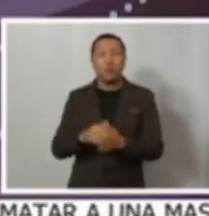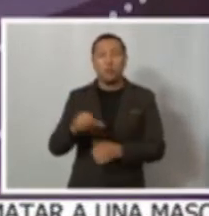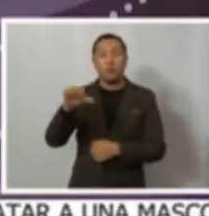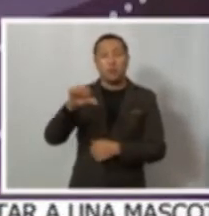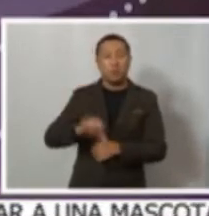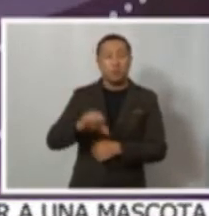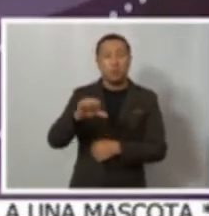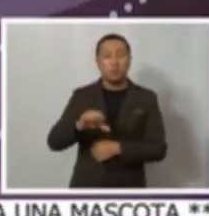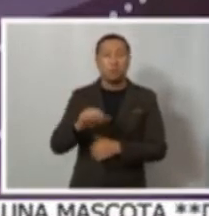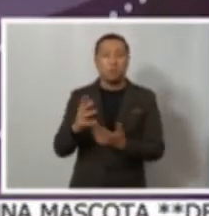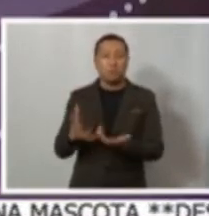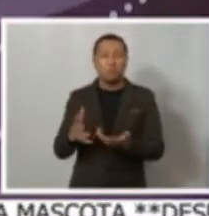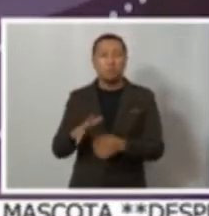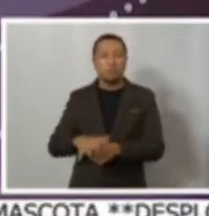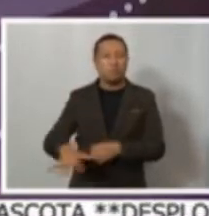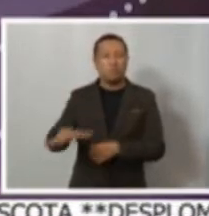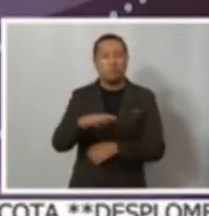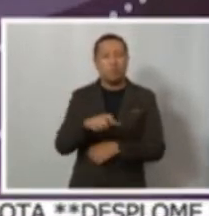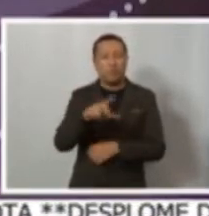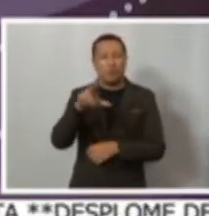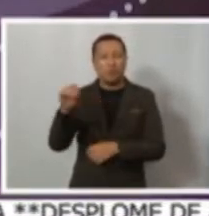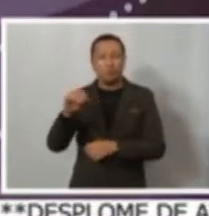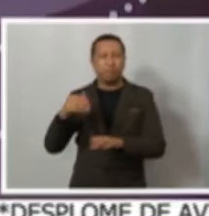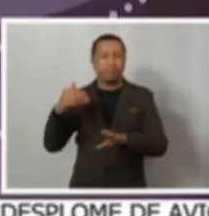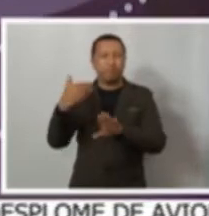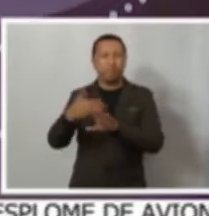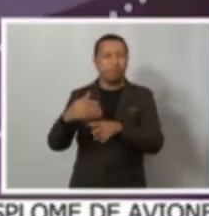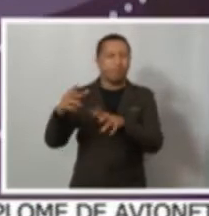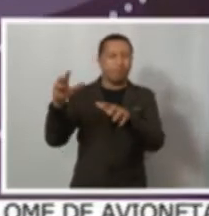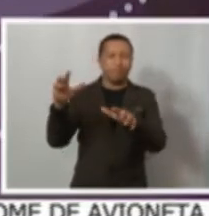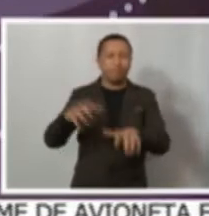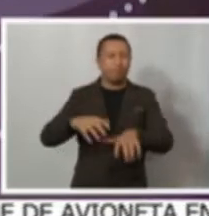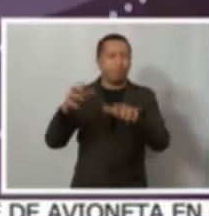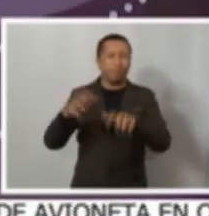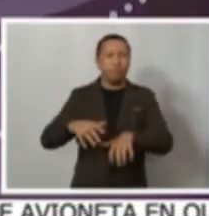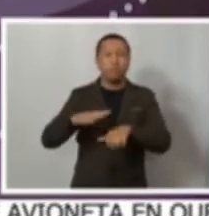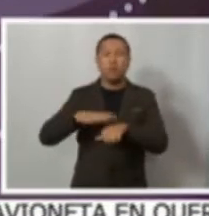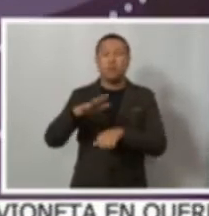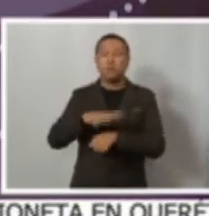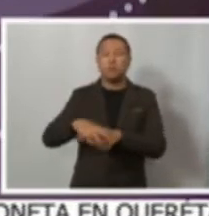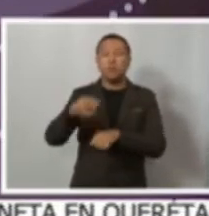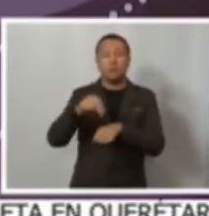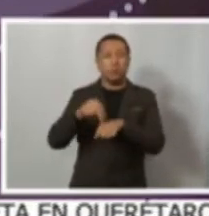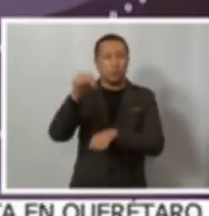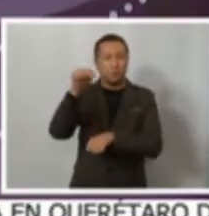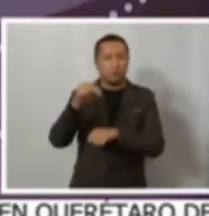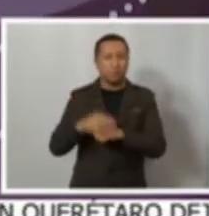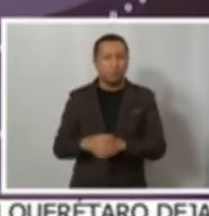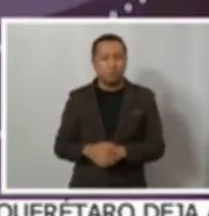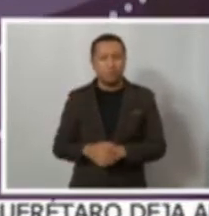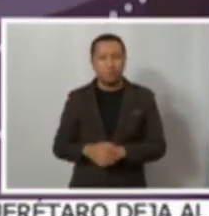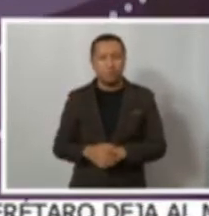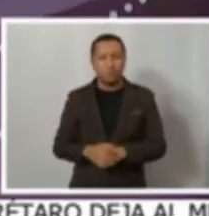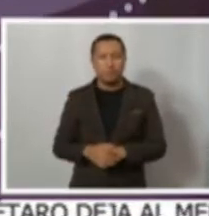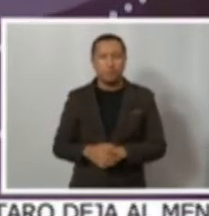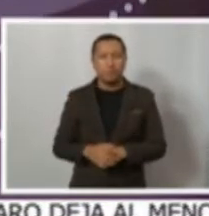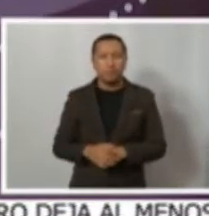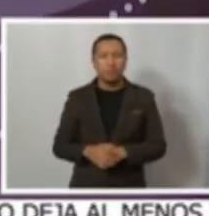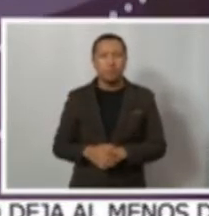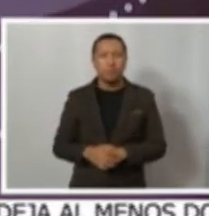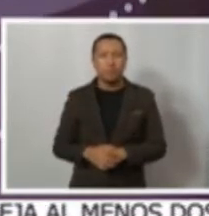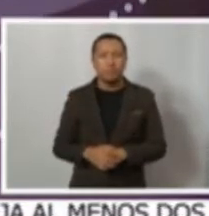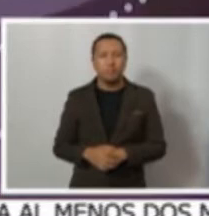las costas quintanarroenses, particularmente la zona norte. Y mire, también le comento